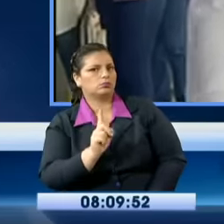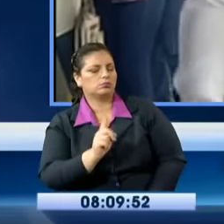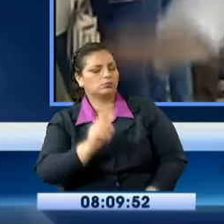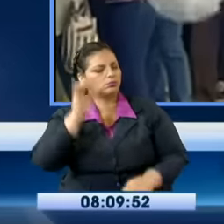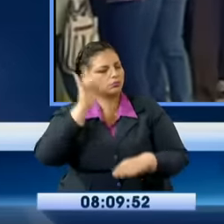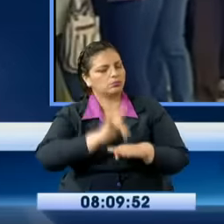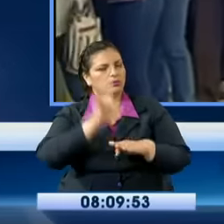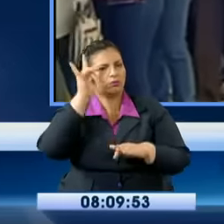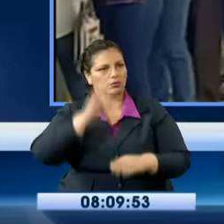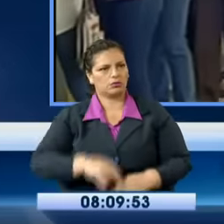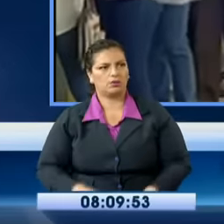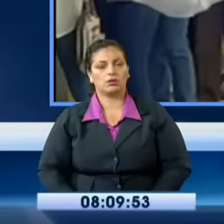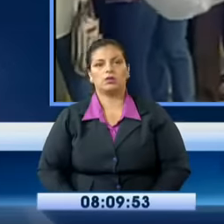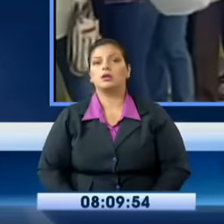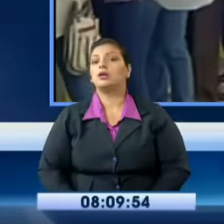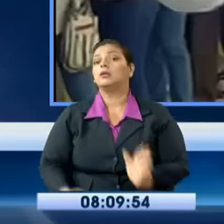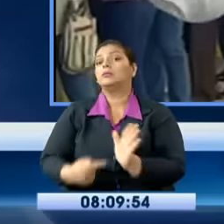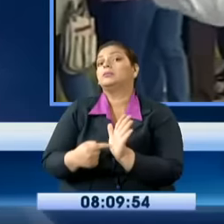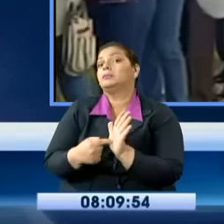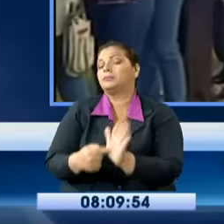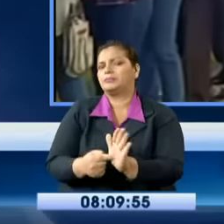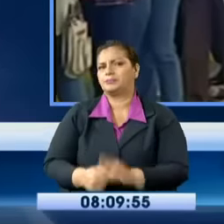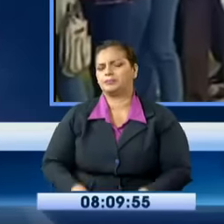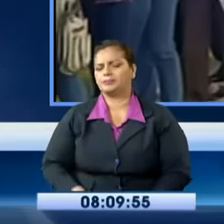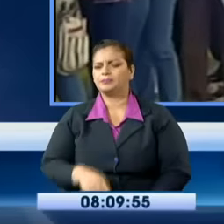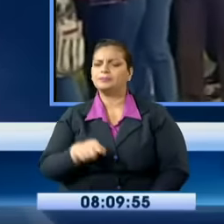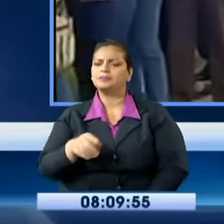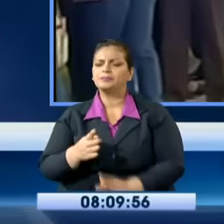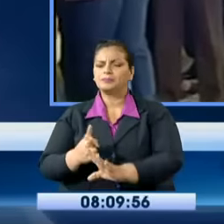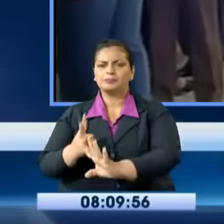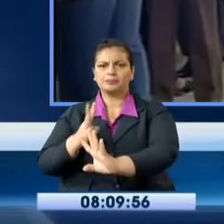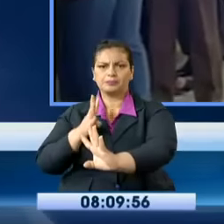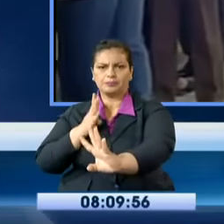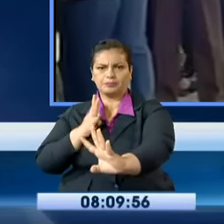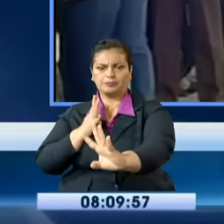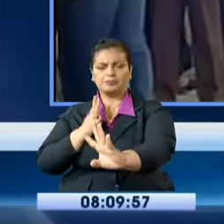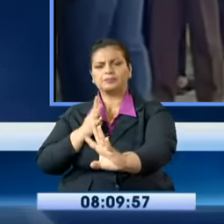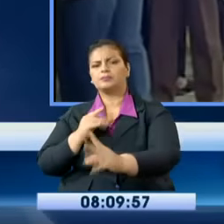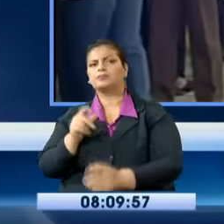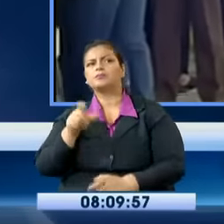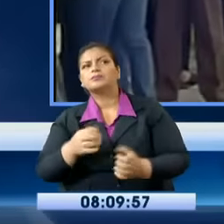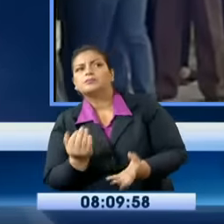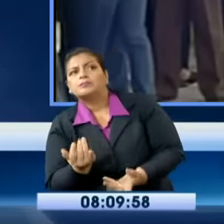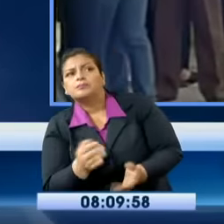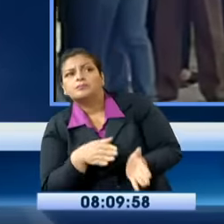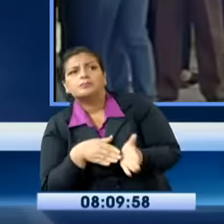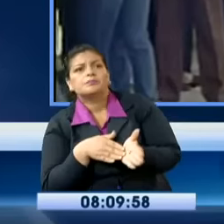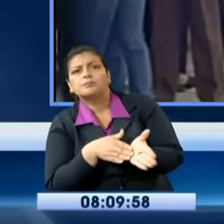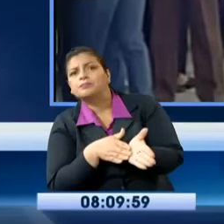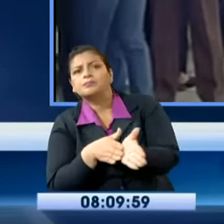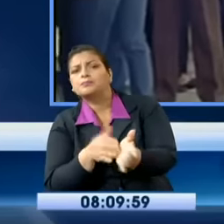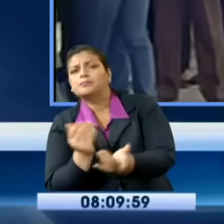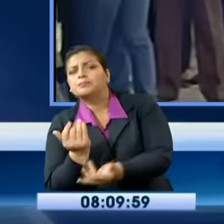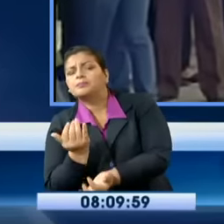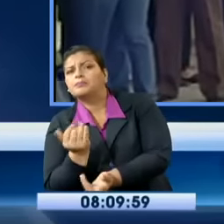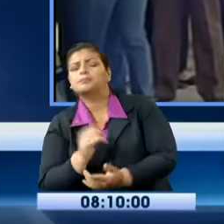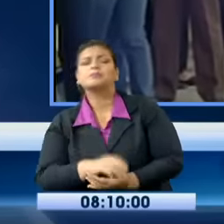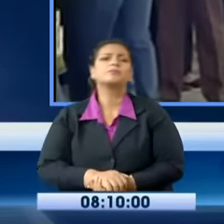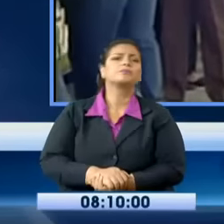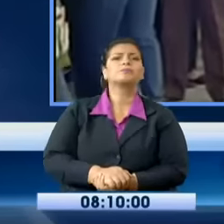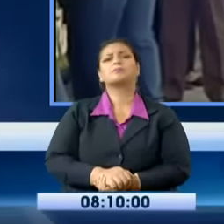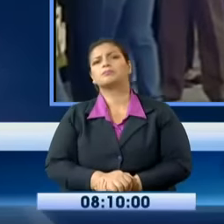Desafortunadamente, aquí, por ejemplo, en el momento de ingresar y dentro de las unidades, porque, que me disculpen la comparación, pero a